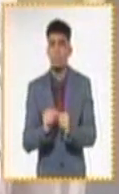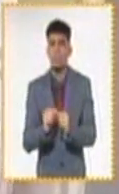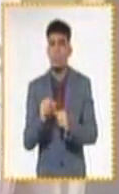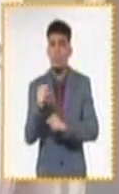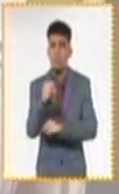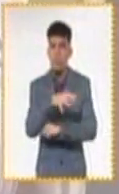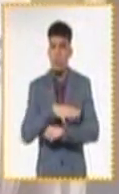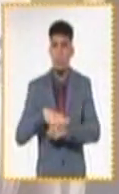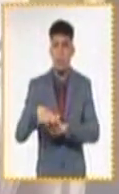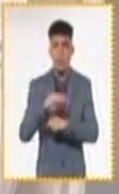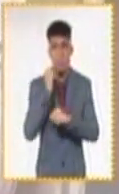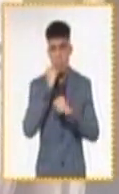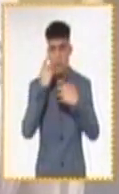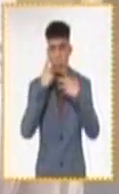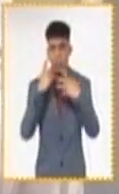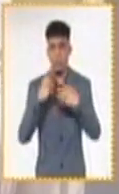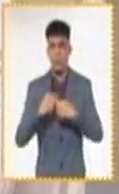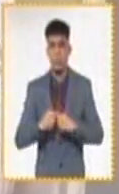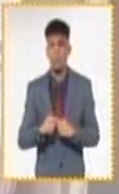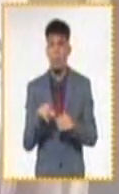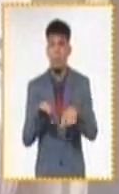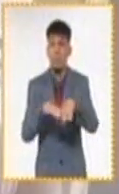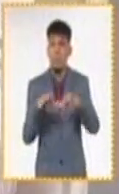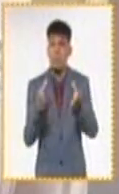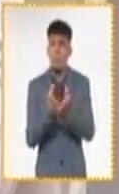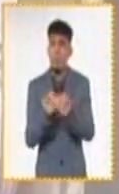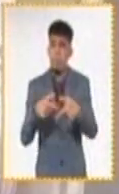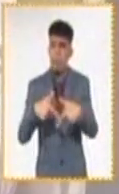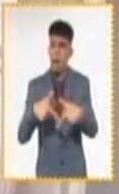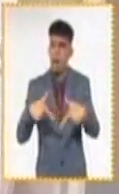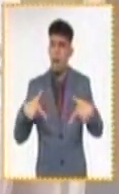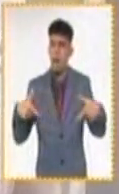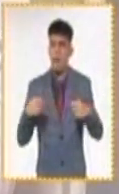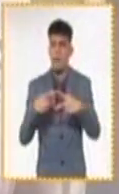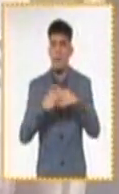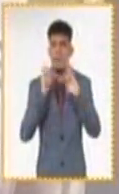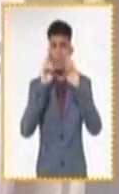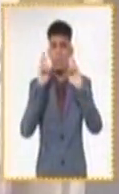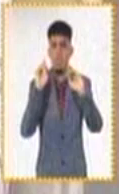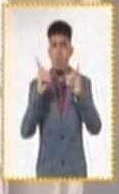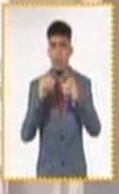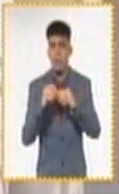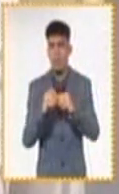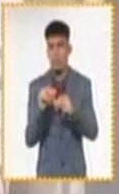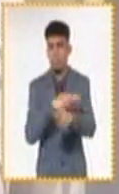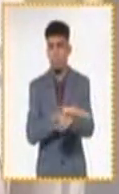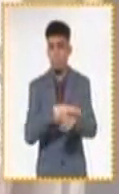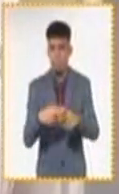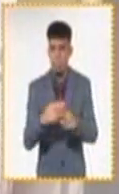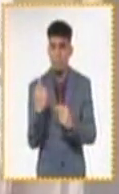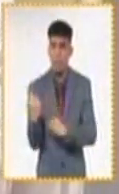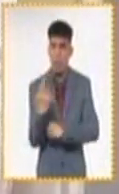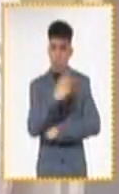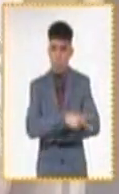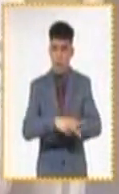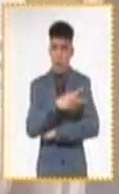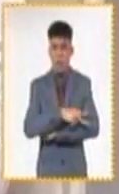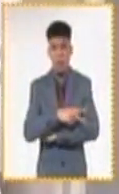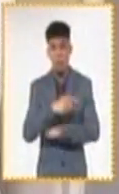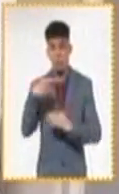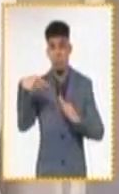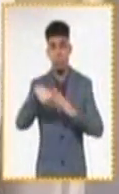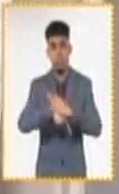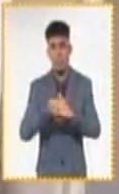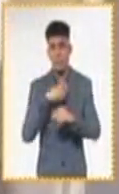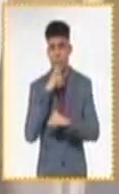esos valores, pero no es. El mundo es demasiado amplio y diverso, y la vida política de las naciones y la historia política de las naciones es demasiado amplia y diversa para que